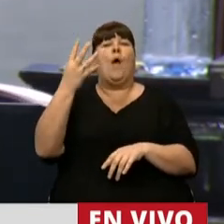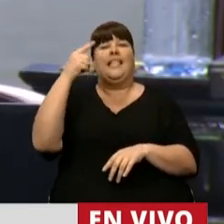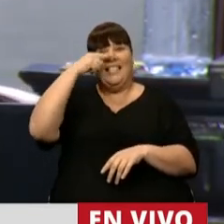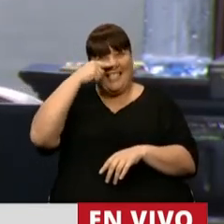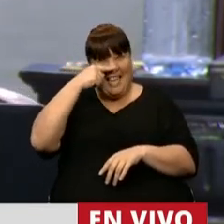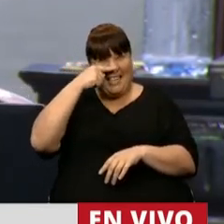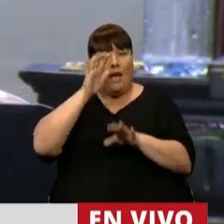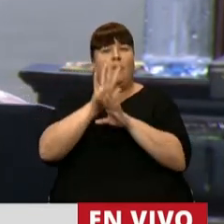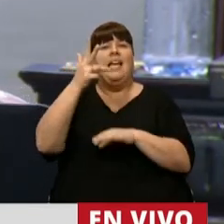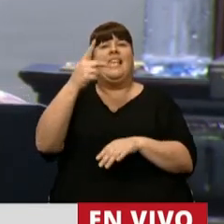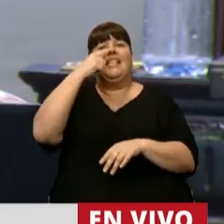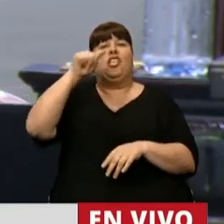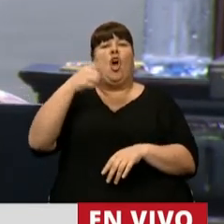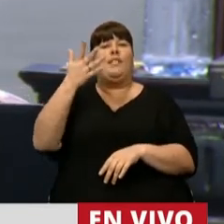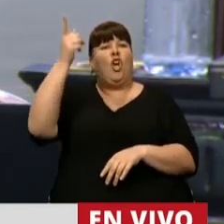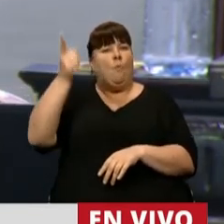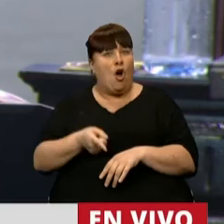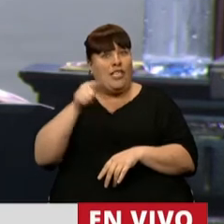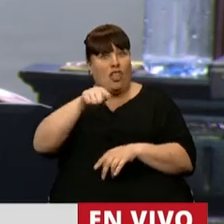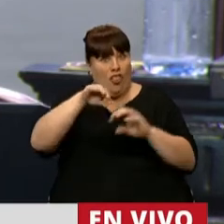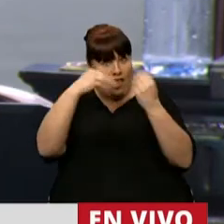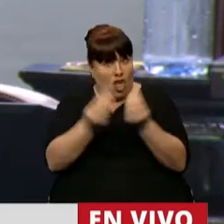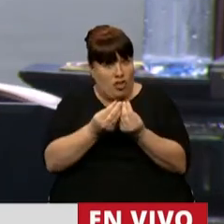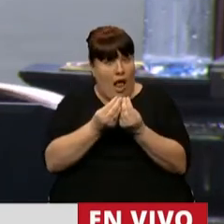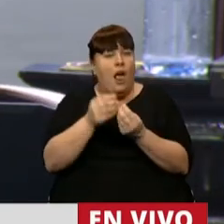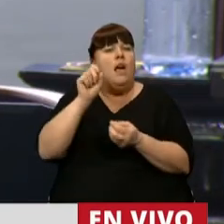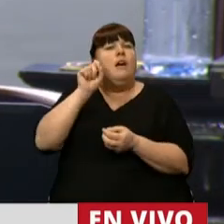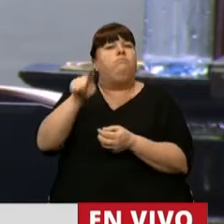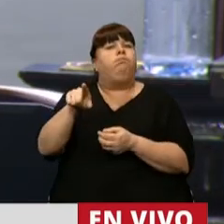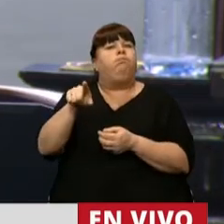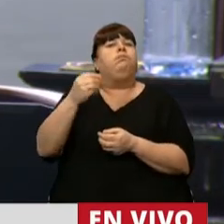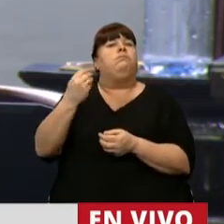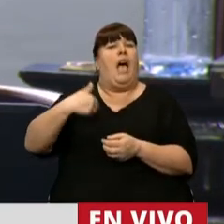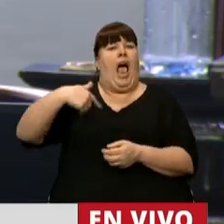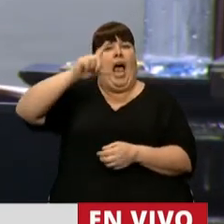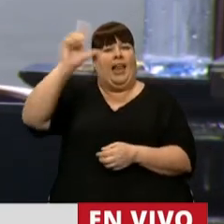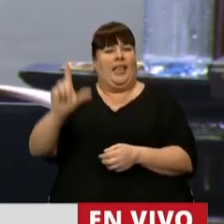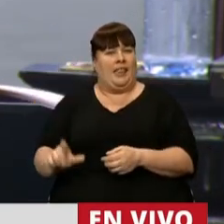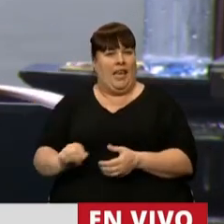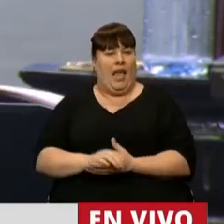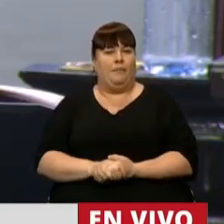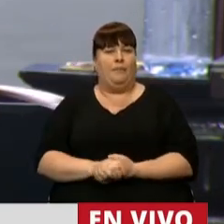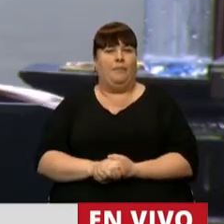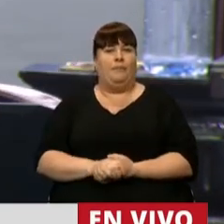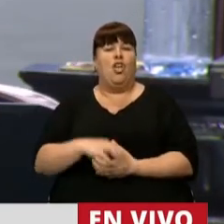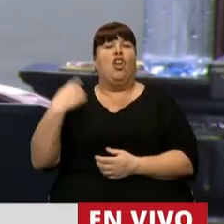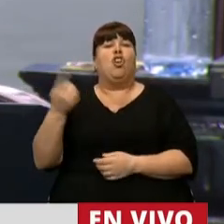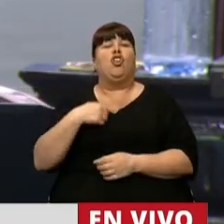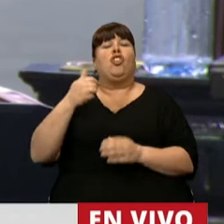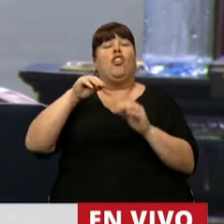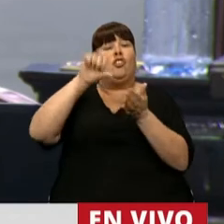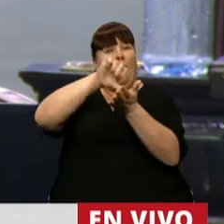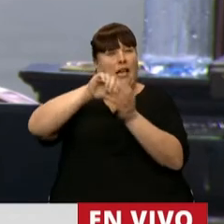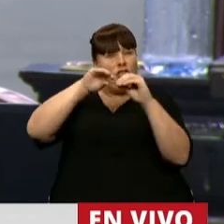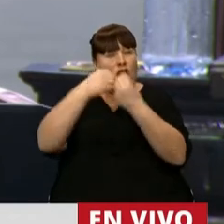16.447, el 37,5% de esos casos corresponden a la República Argentina. Somos el sexto